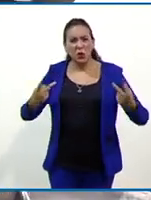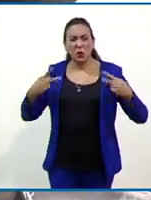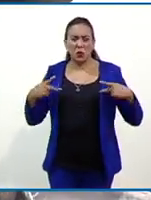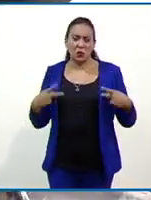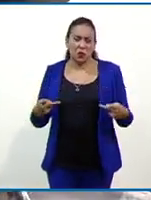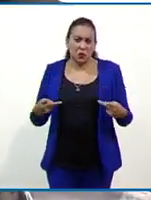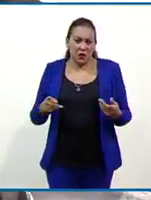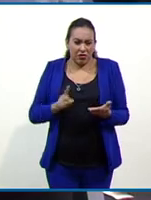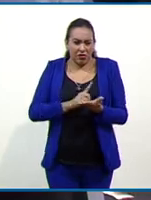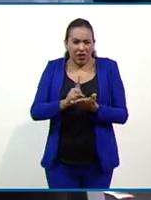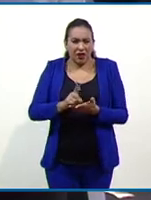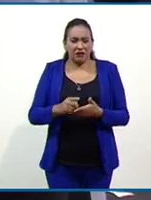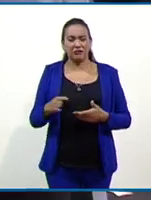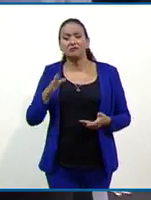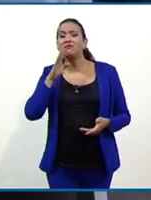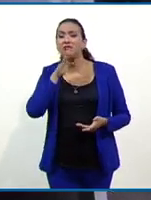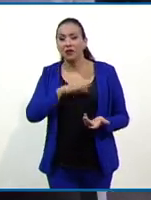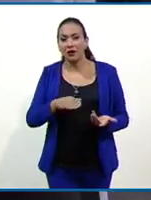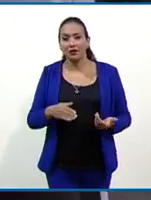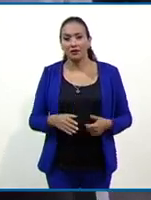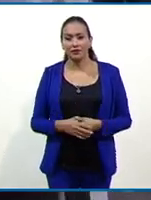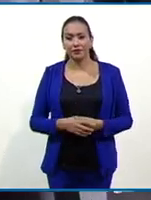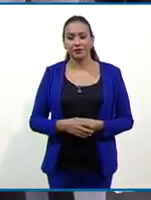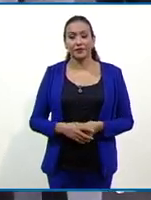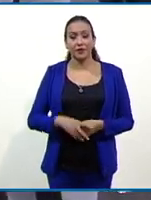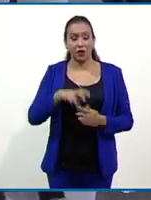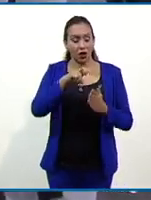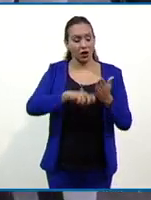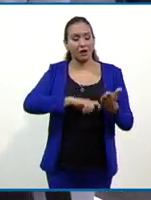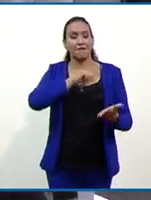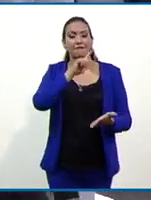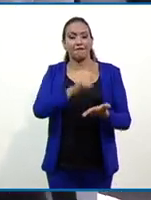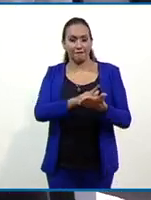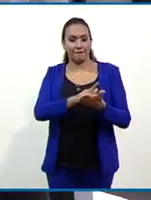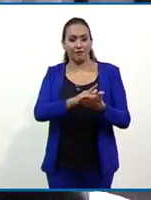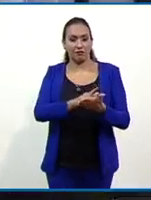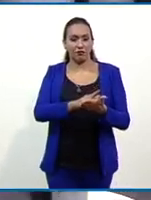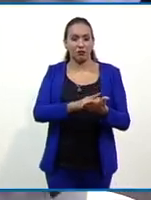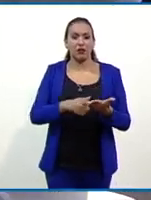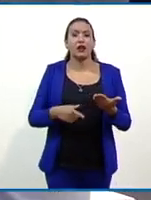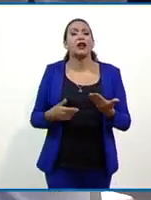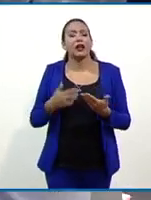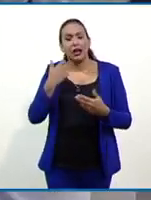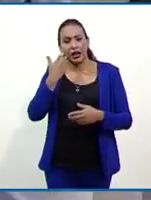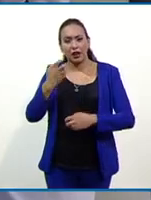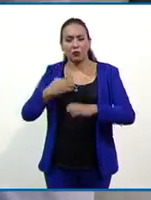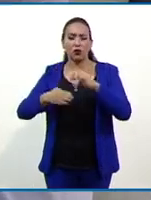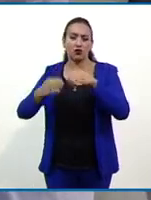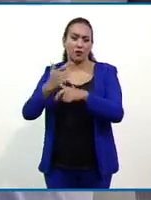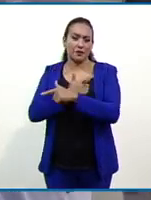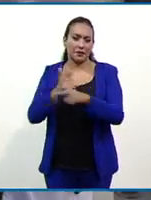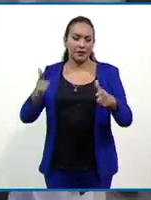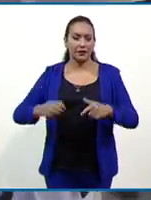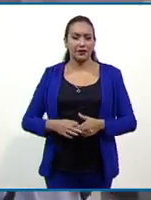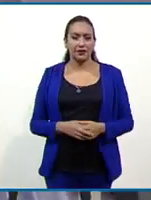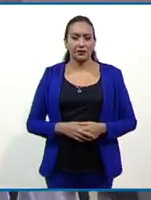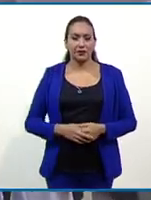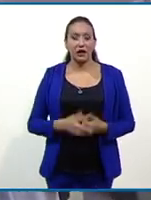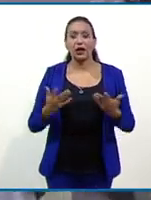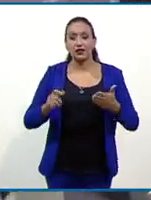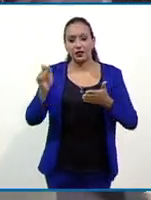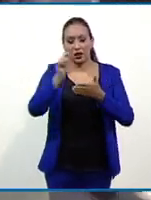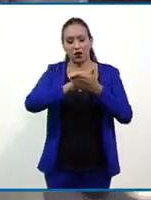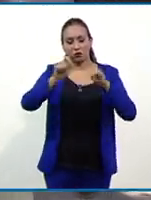solo por nosotros. Reforma judicial, peligro empresarial. Bajo consignas como